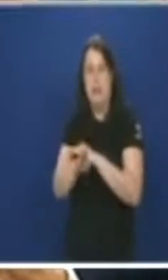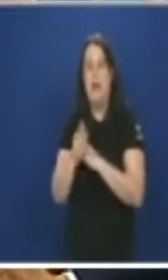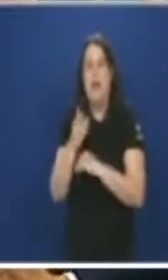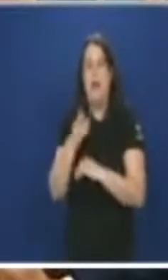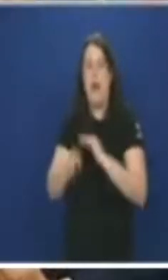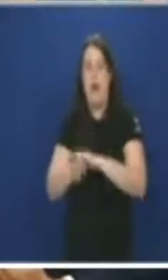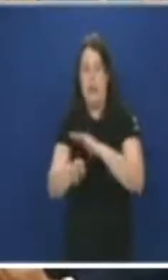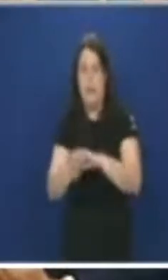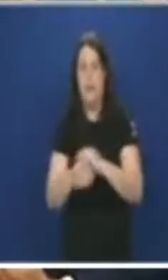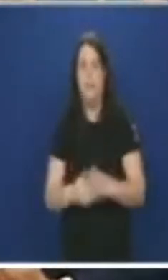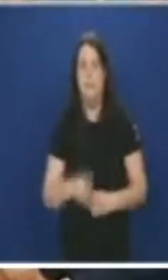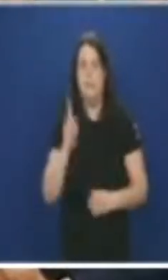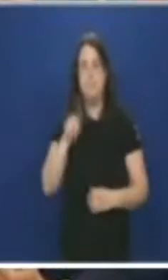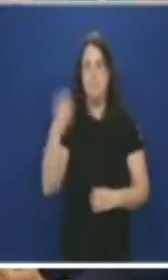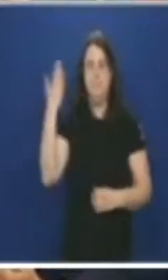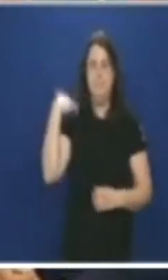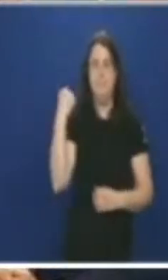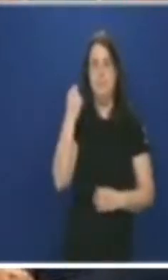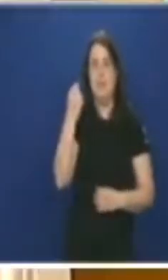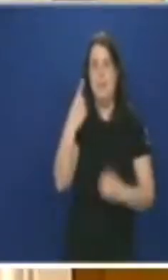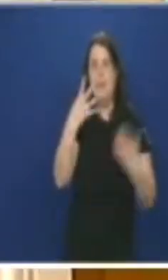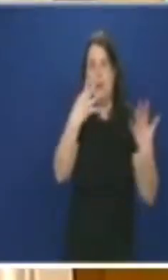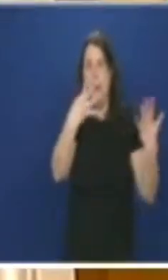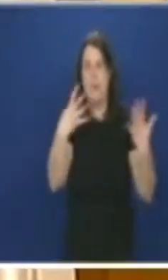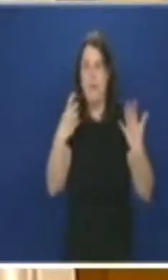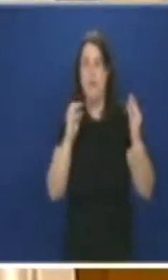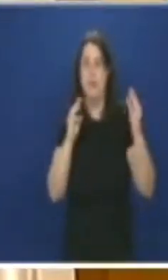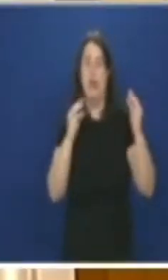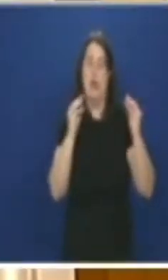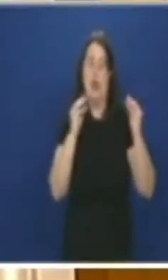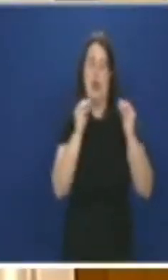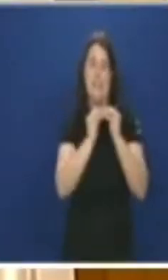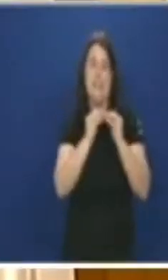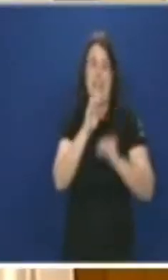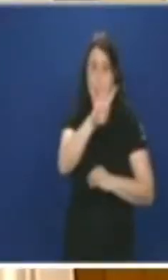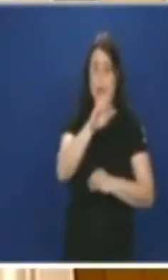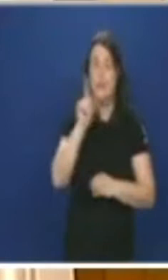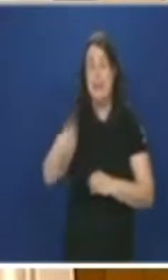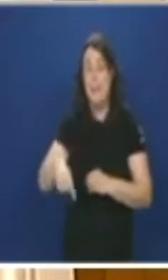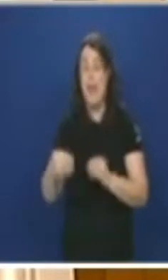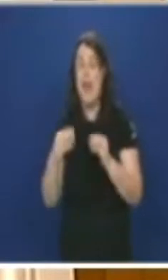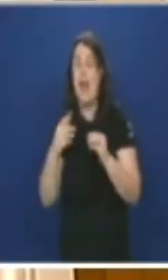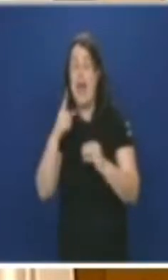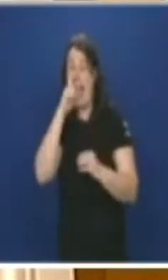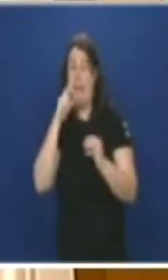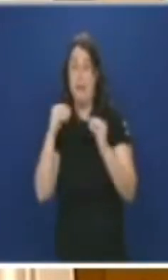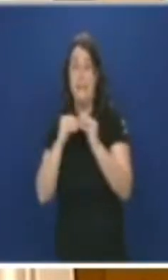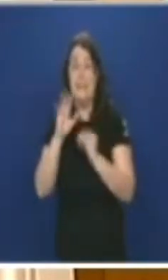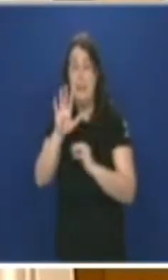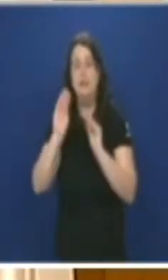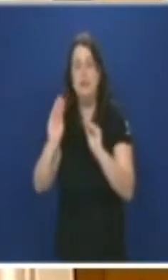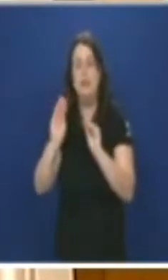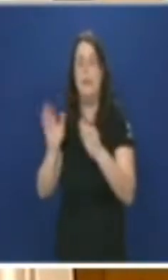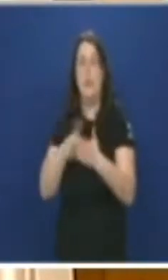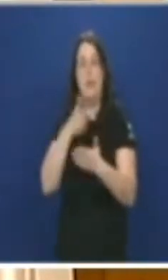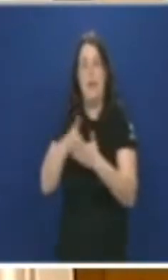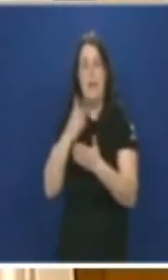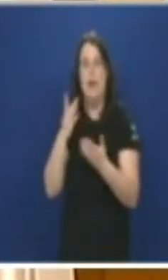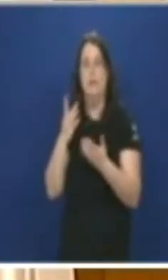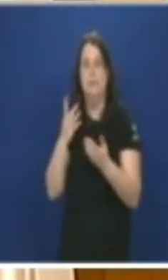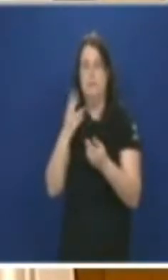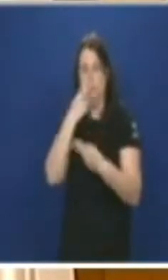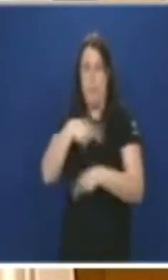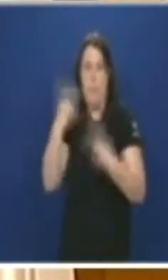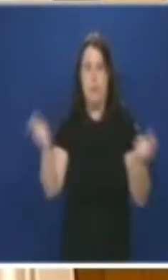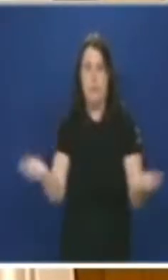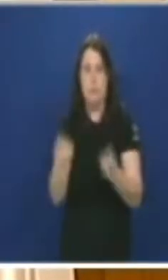seu centenario en 1984 e xa en 85 a publicación das súas obras completas, a